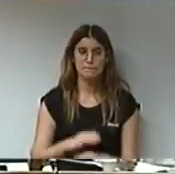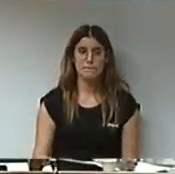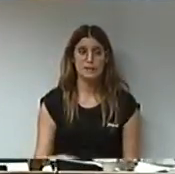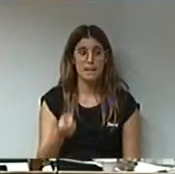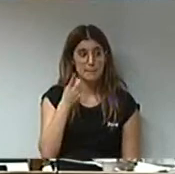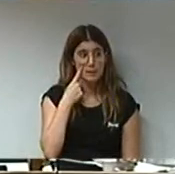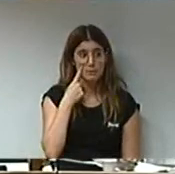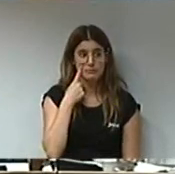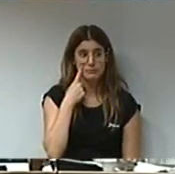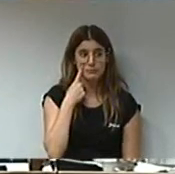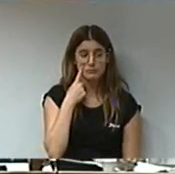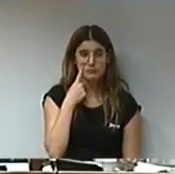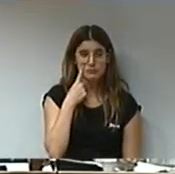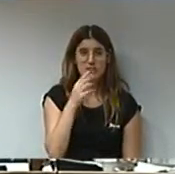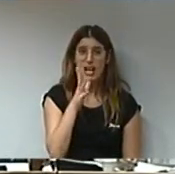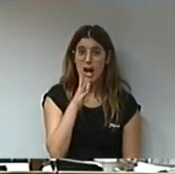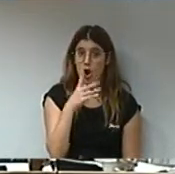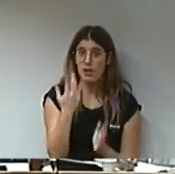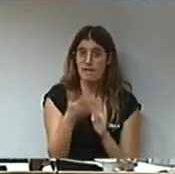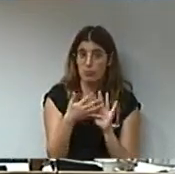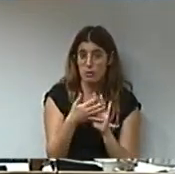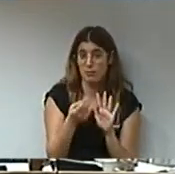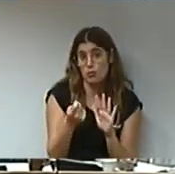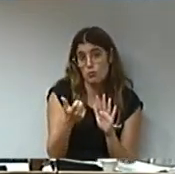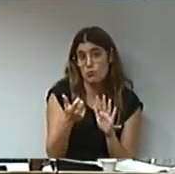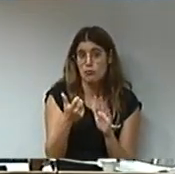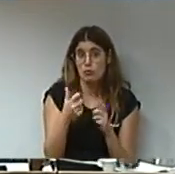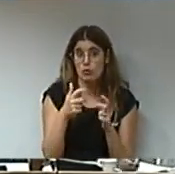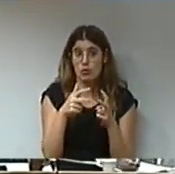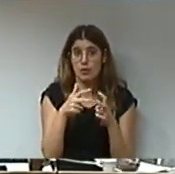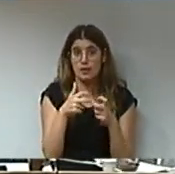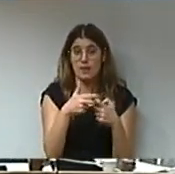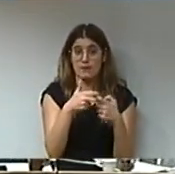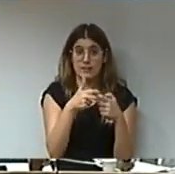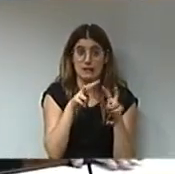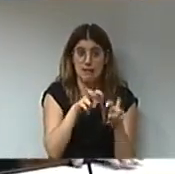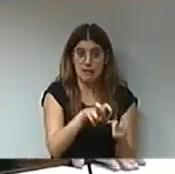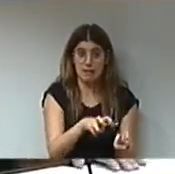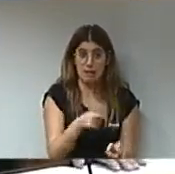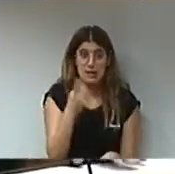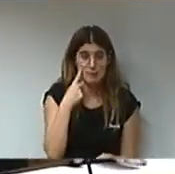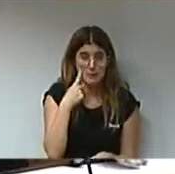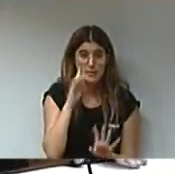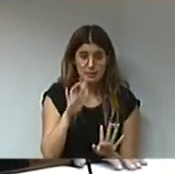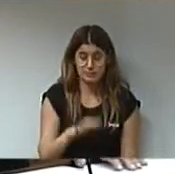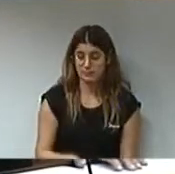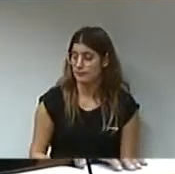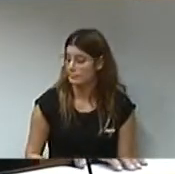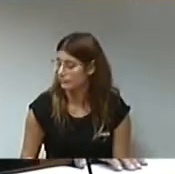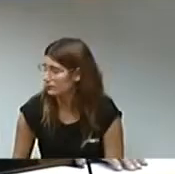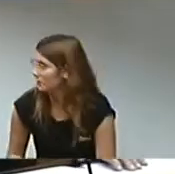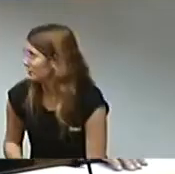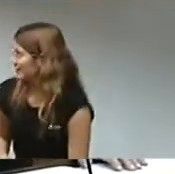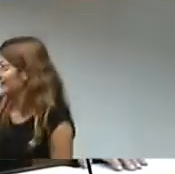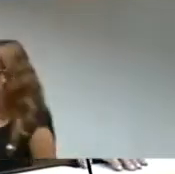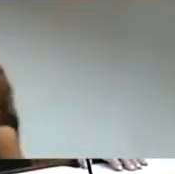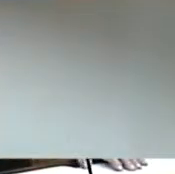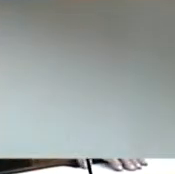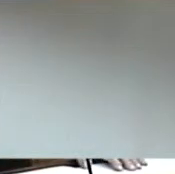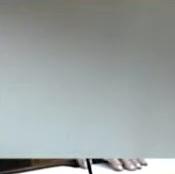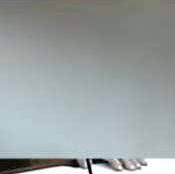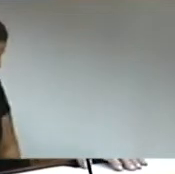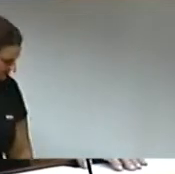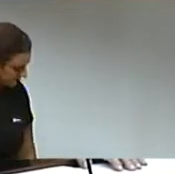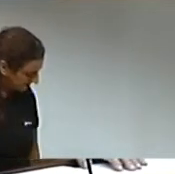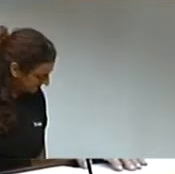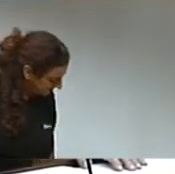Mire, vamos a hablar un poquito de la fiscalidad. Vamos a ver, mire, para que quede claro, es evidente que nuestra